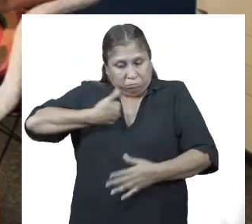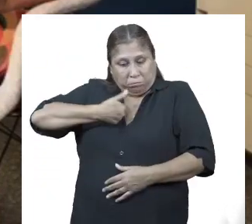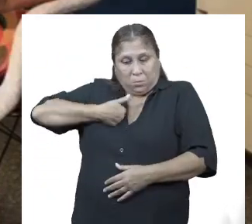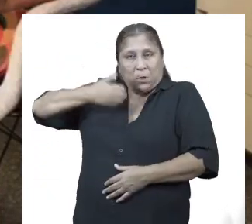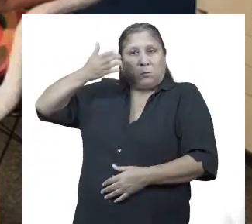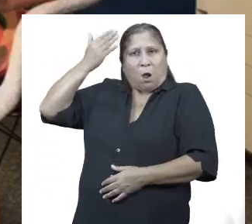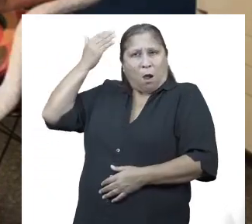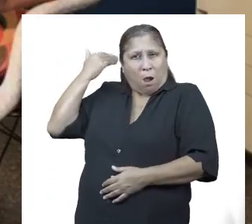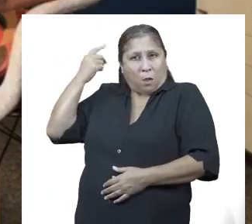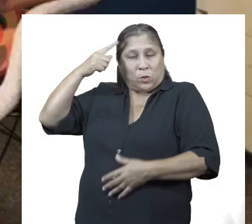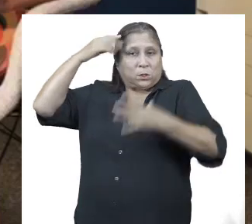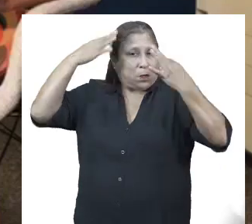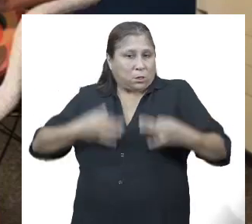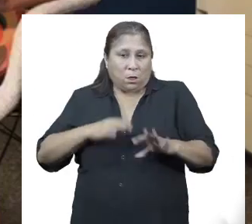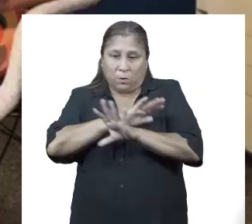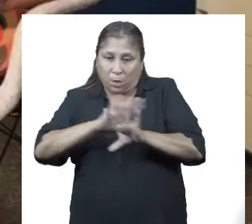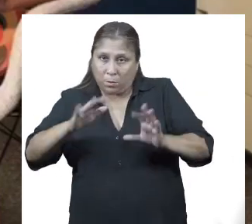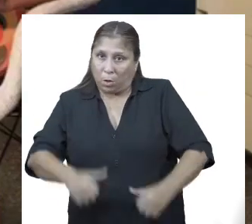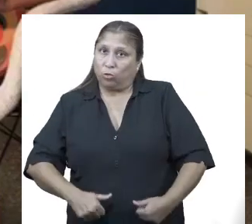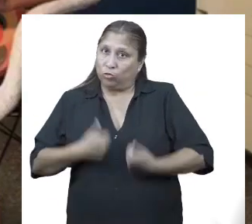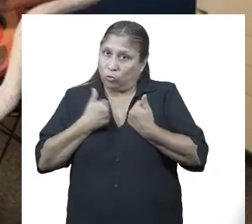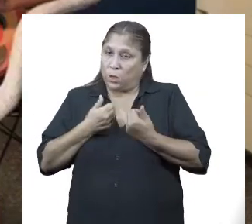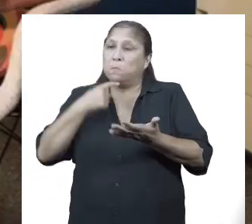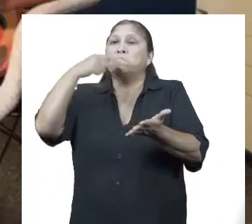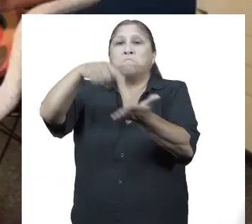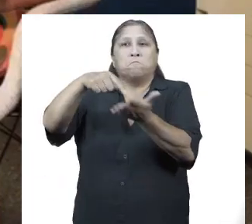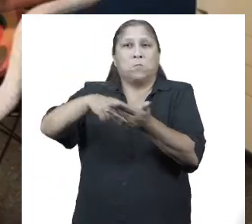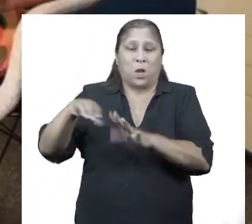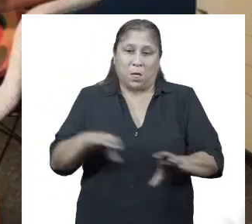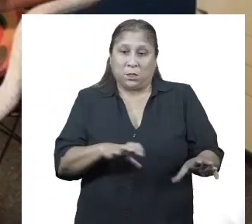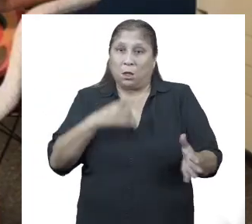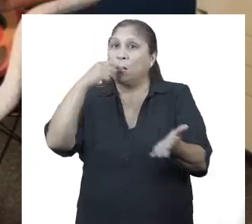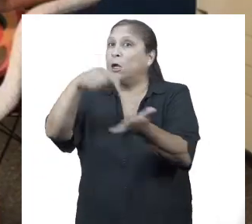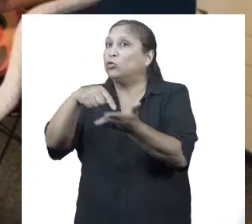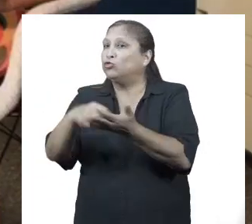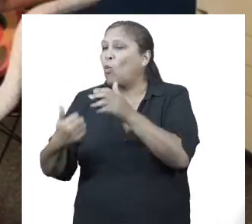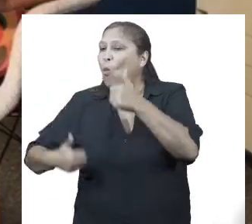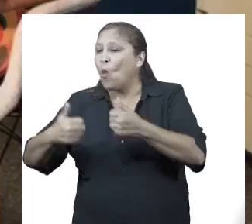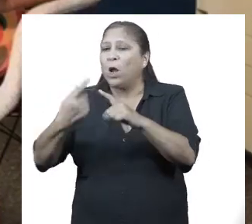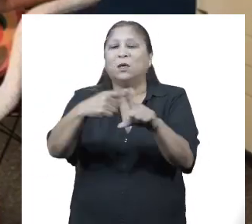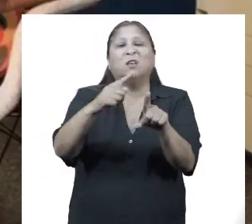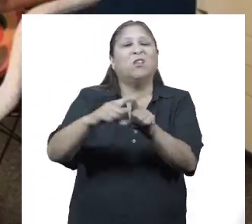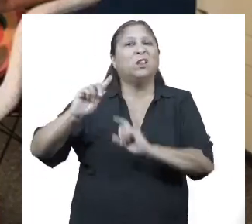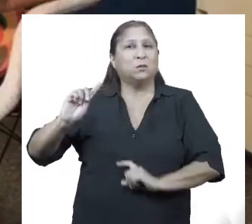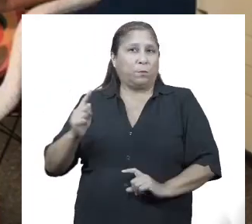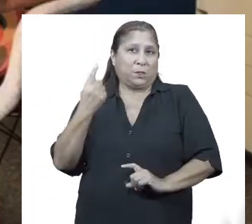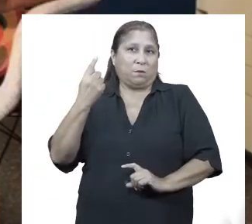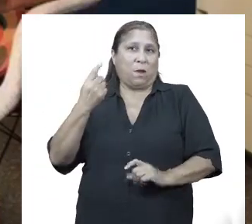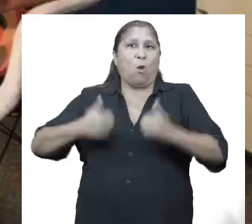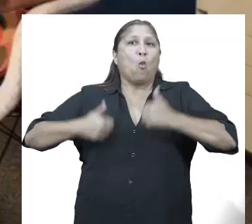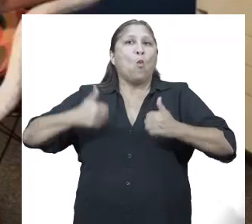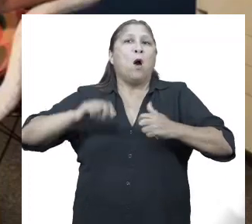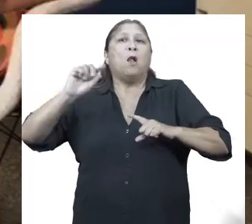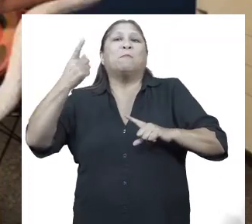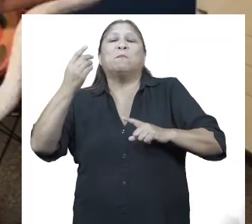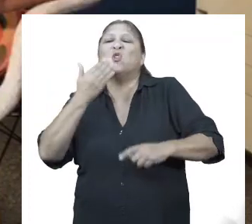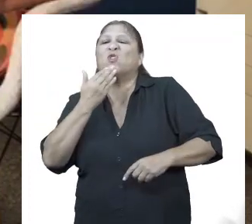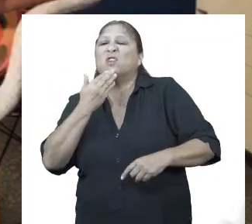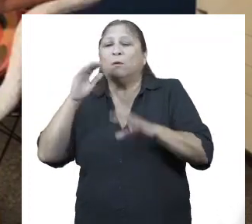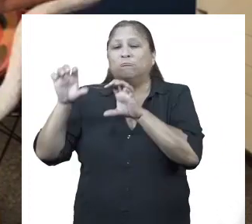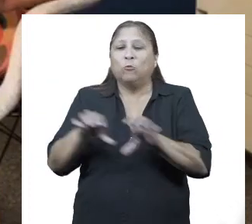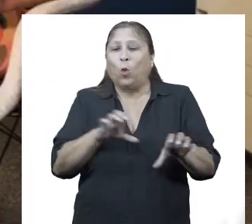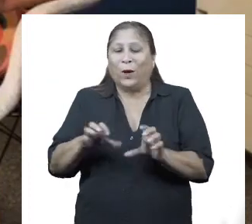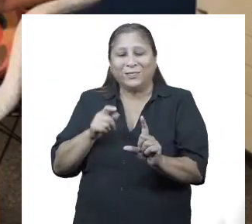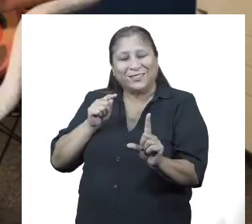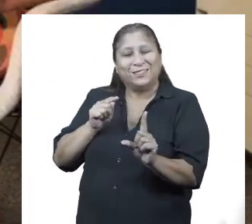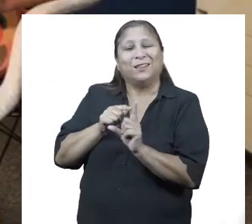decisión de acabar con su vida, de consumarla, ¿no? Entonces, las diferencias principalmente están primero en el lado de quién